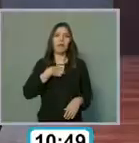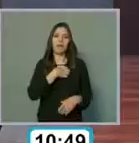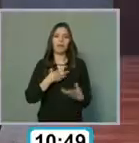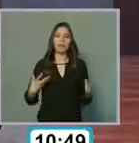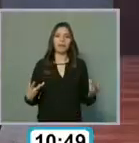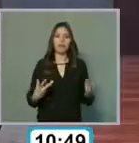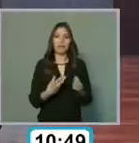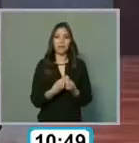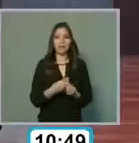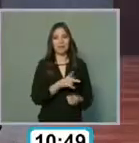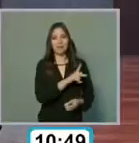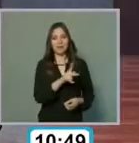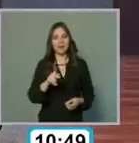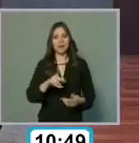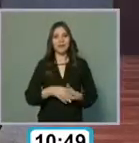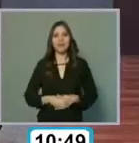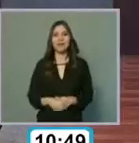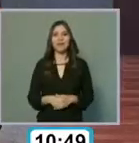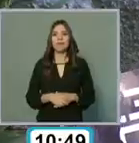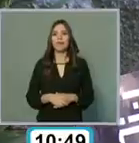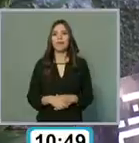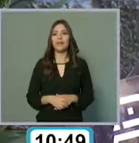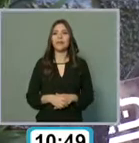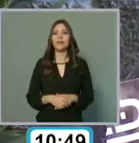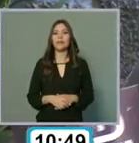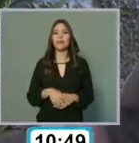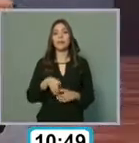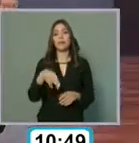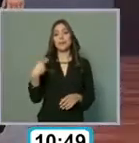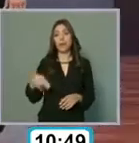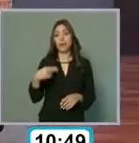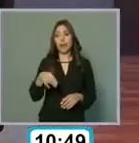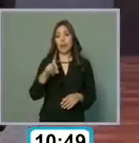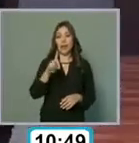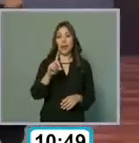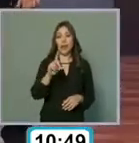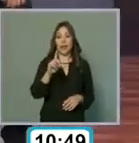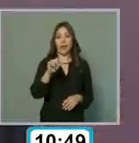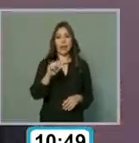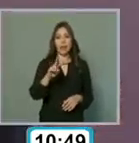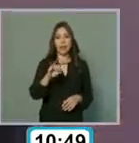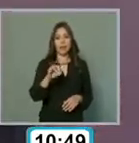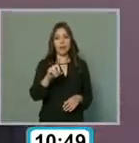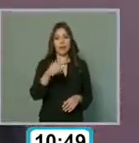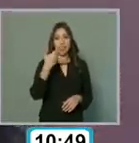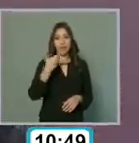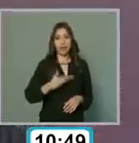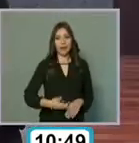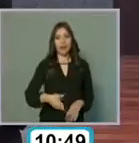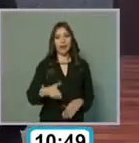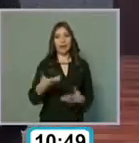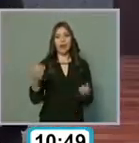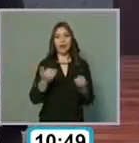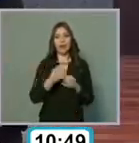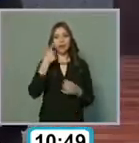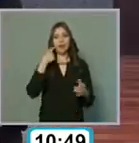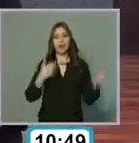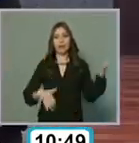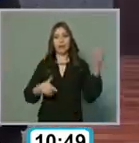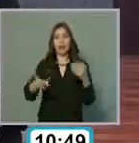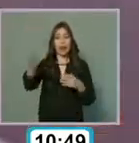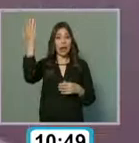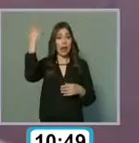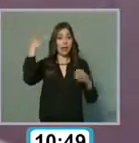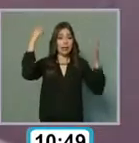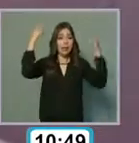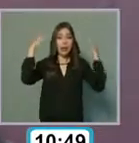estos muchachos. Y por acá tenemos a... Hola, yo soy David Roiba y pues aquí en el bajo en Alu. Y bueno, él tenía el cabello largo.